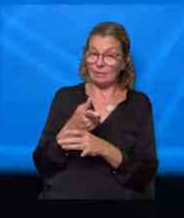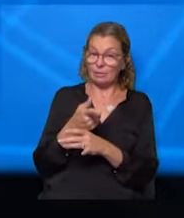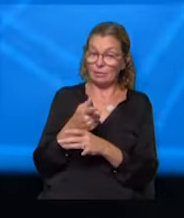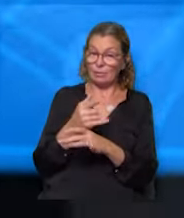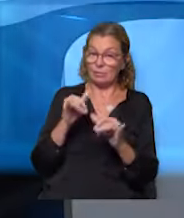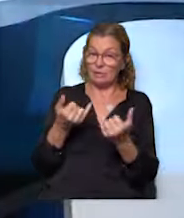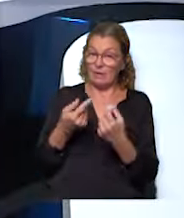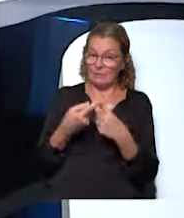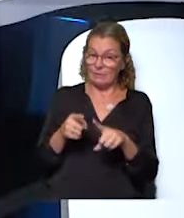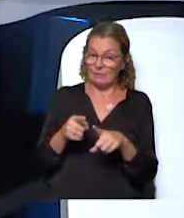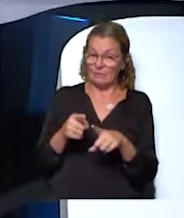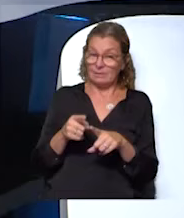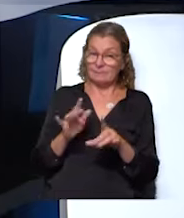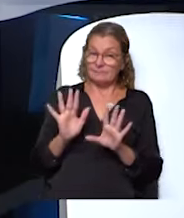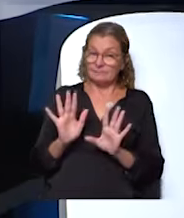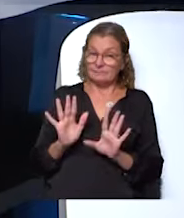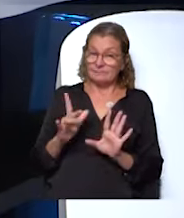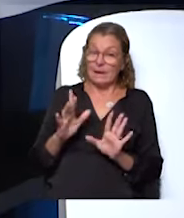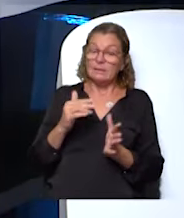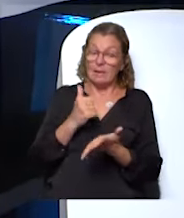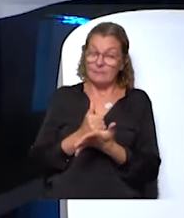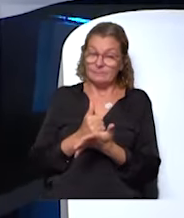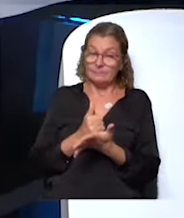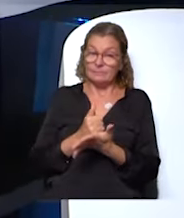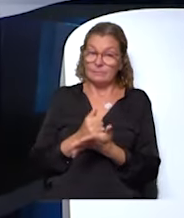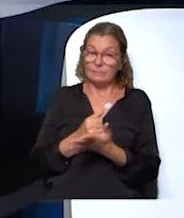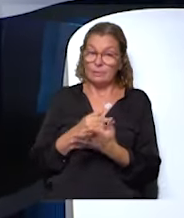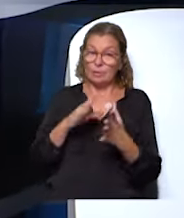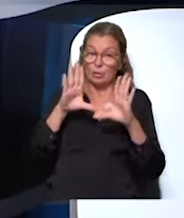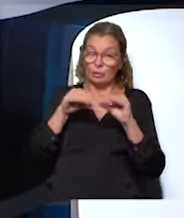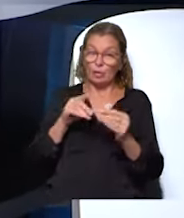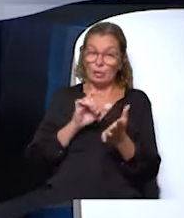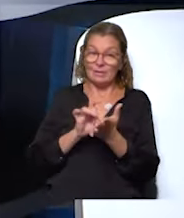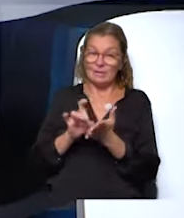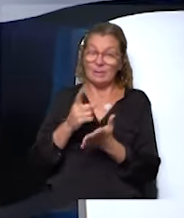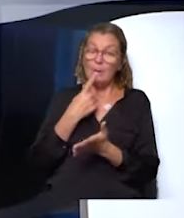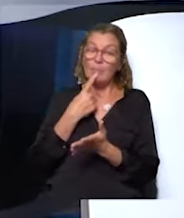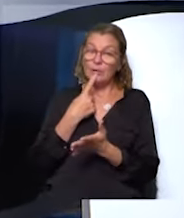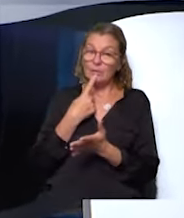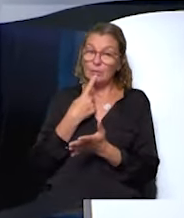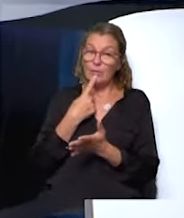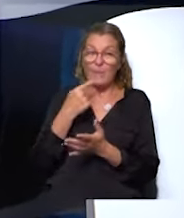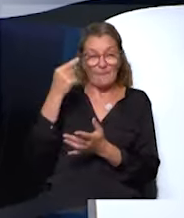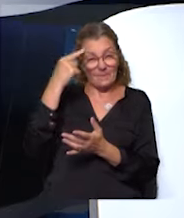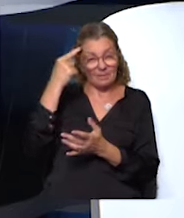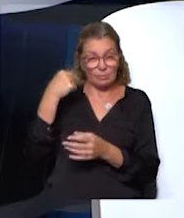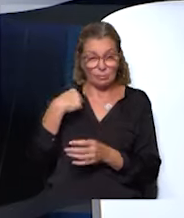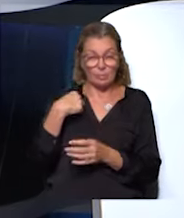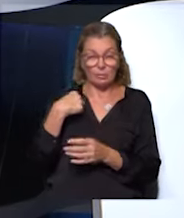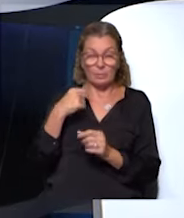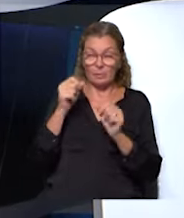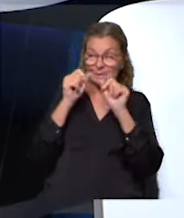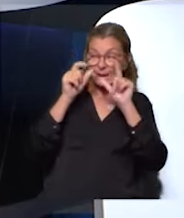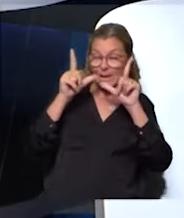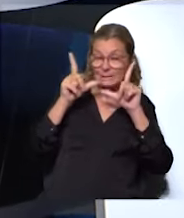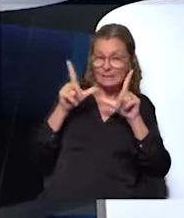de otra envergadura eh están y todo el sistema político todo el sistema político creo yo debemos estar